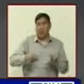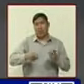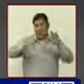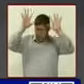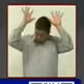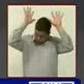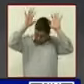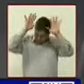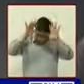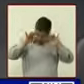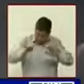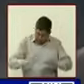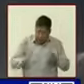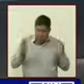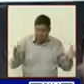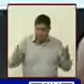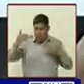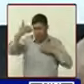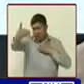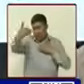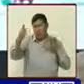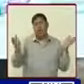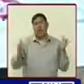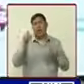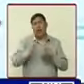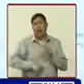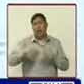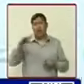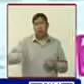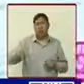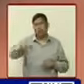cantidad que ha llovido en estos días por cada metro cuadrado.